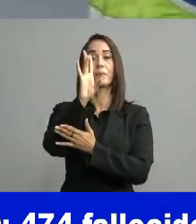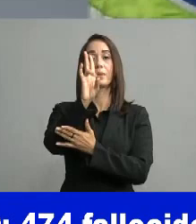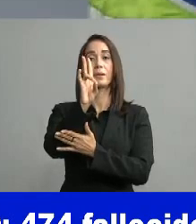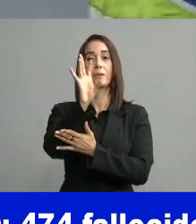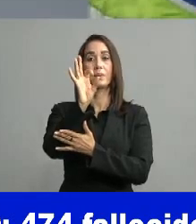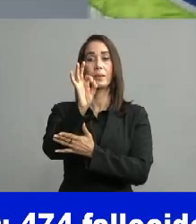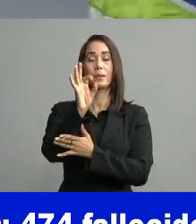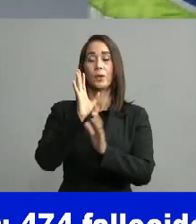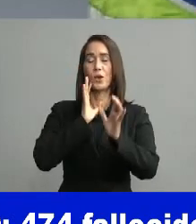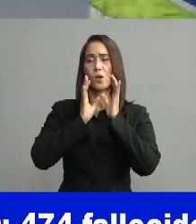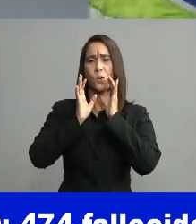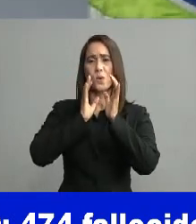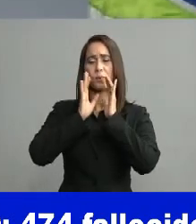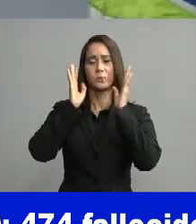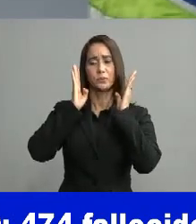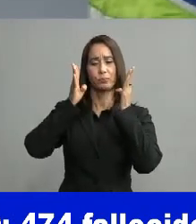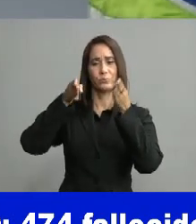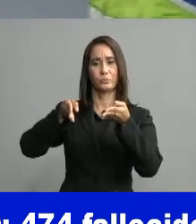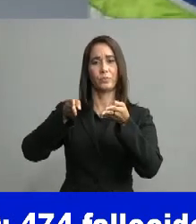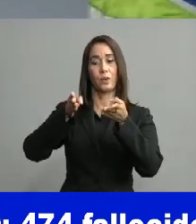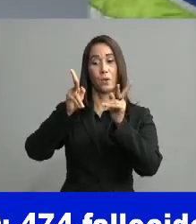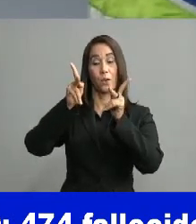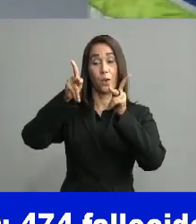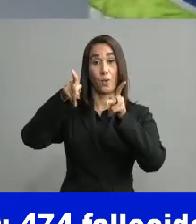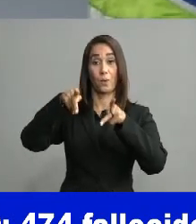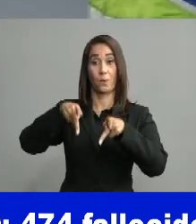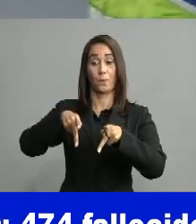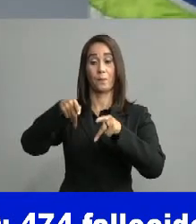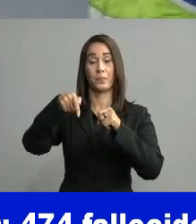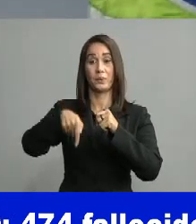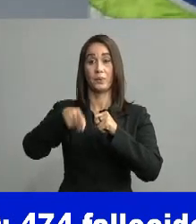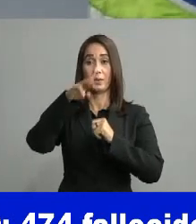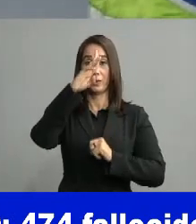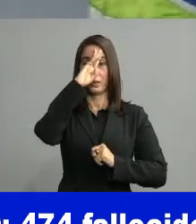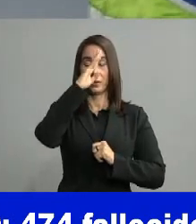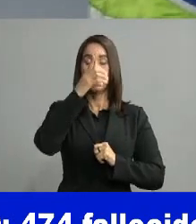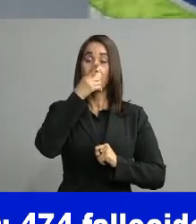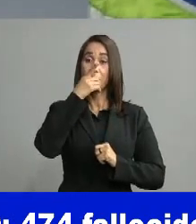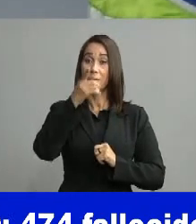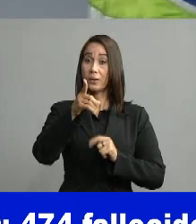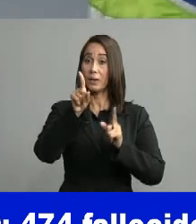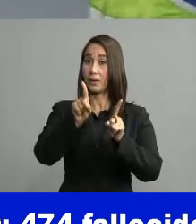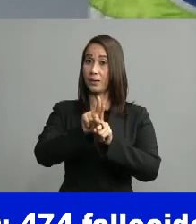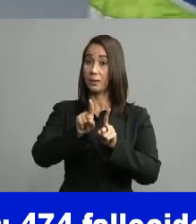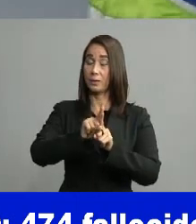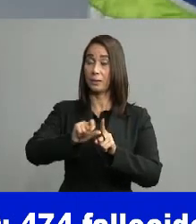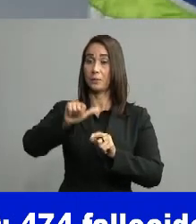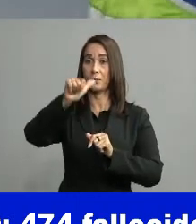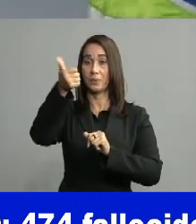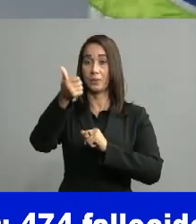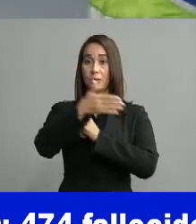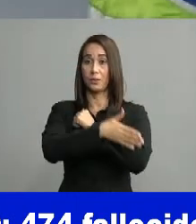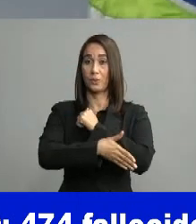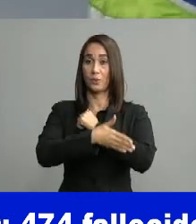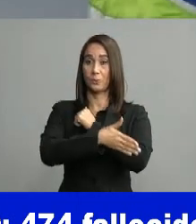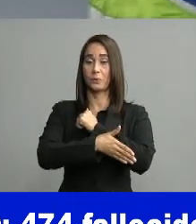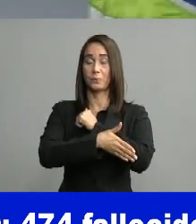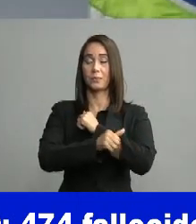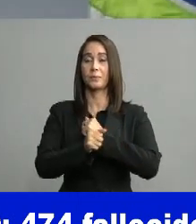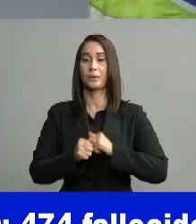312.479 interacciones con ciudadanos de la República Dominicana y de la